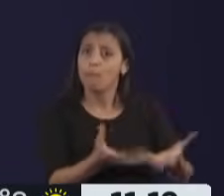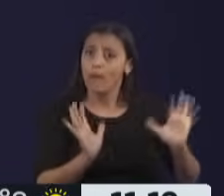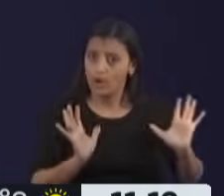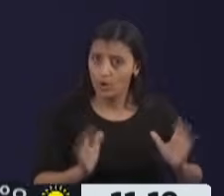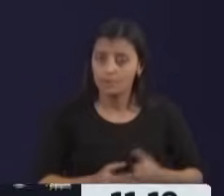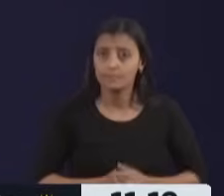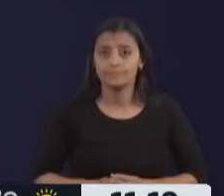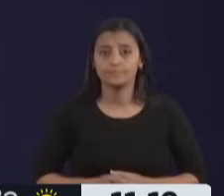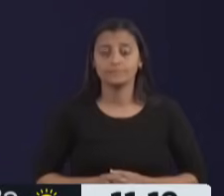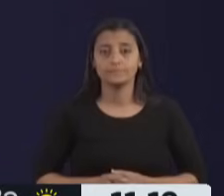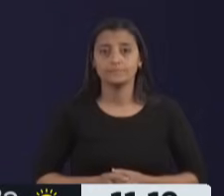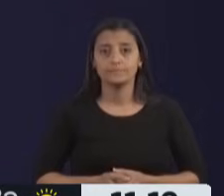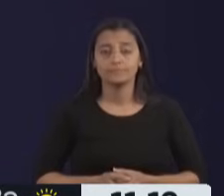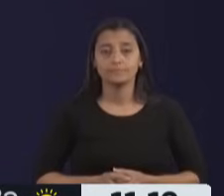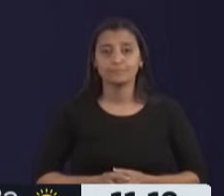¿no?